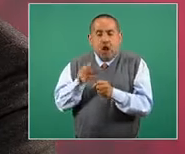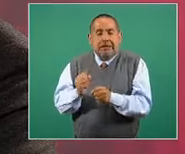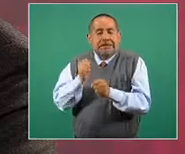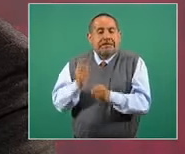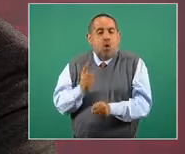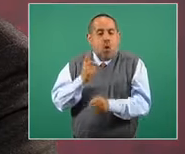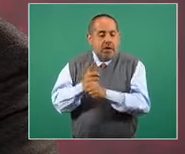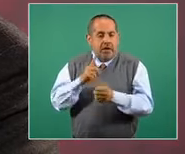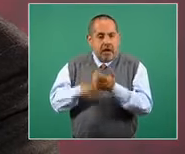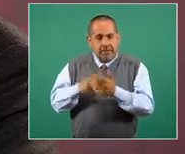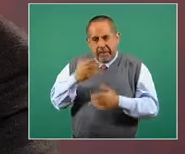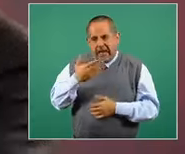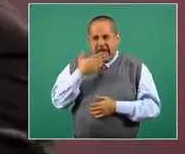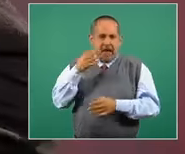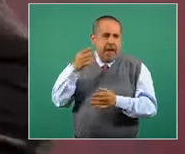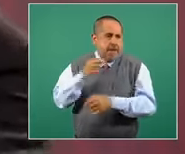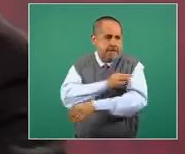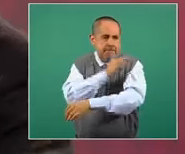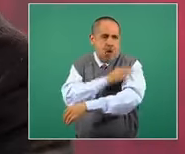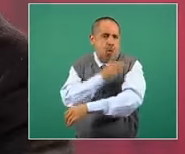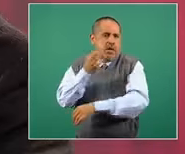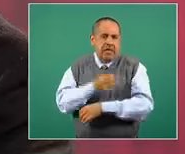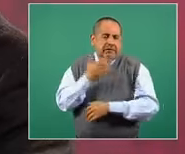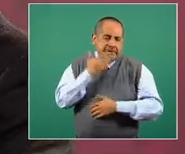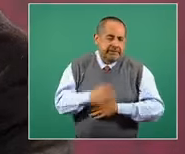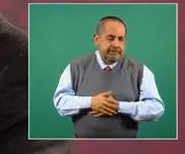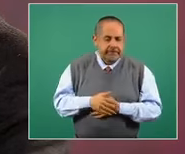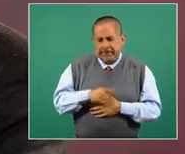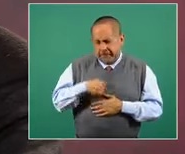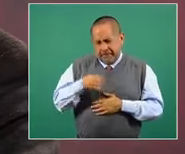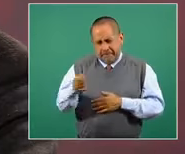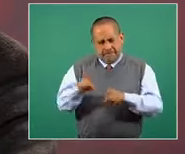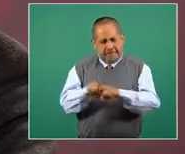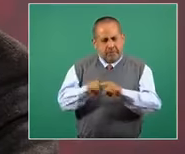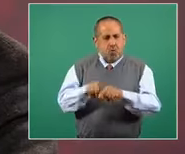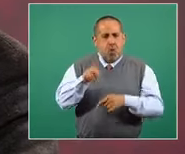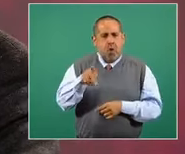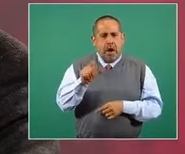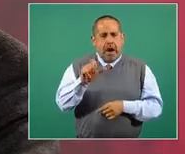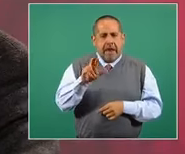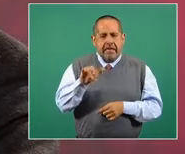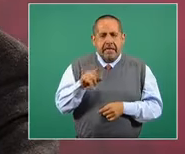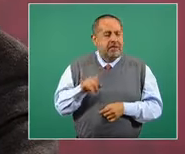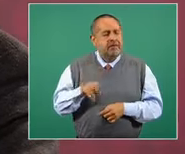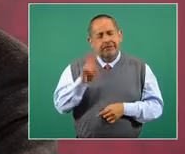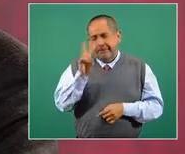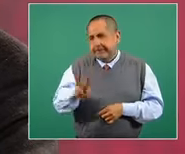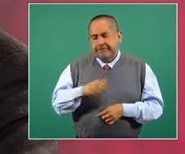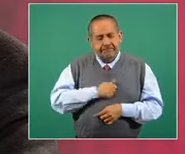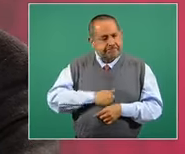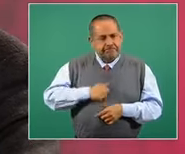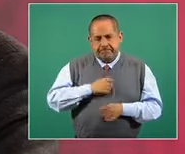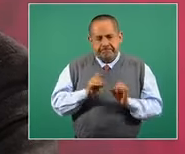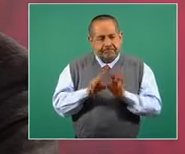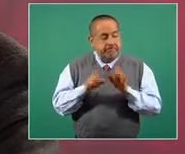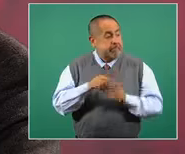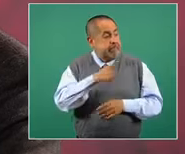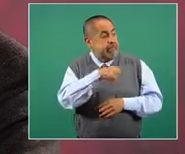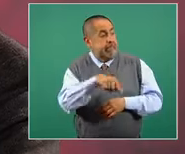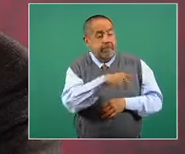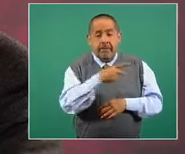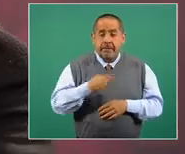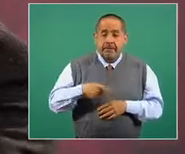eficacia de las vacunas. Es justo lo que le comentaba también a Karina, es común, desafortunadamente, que